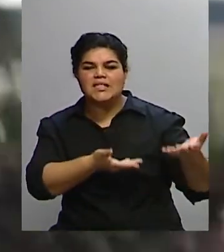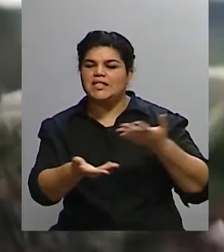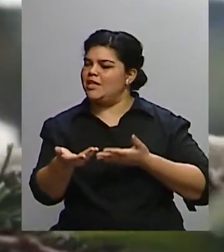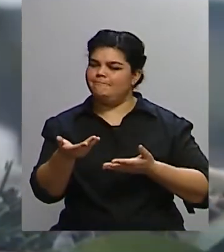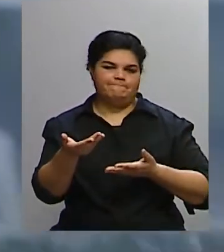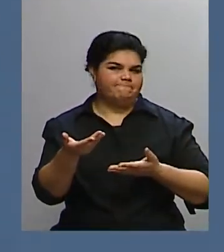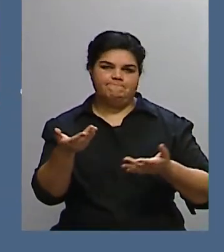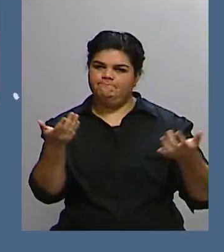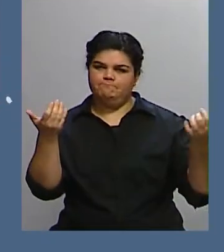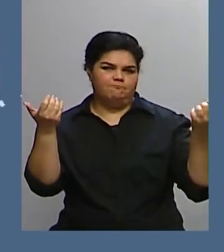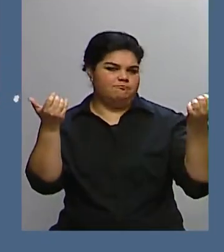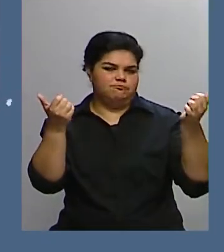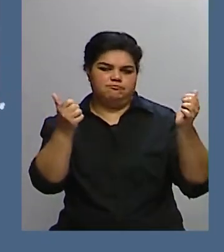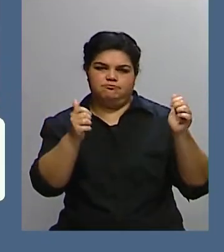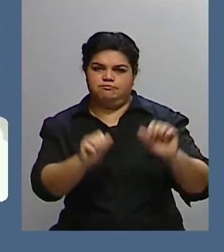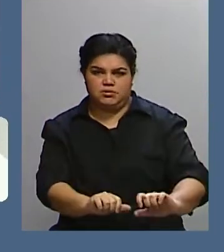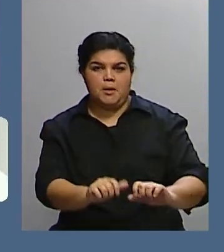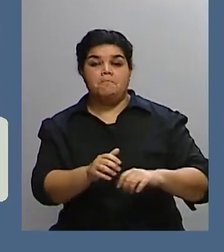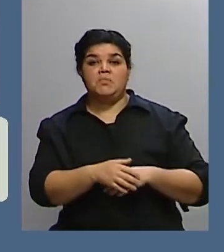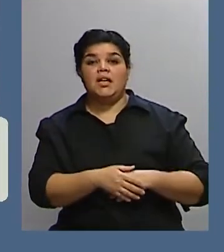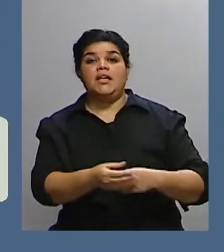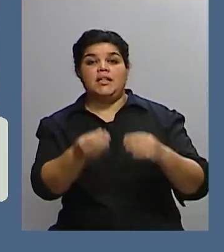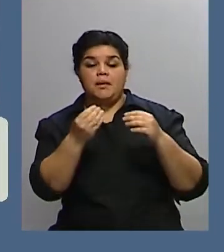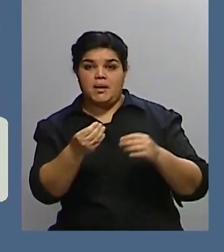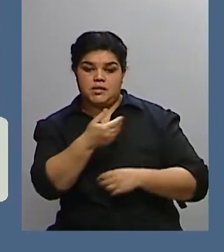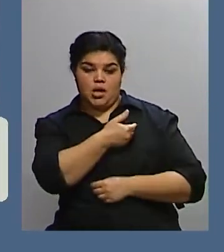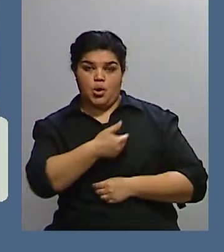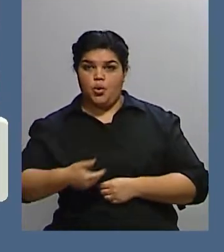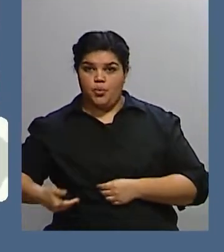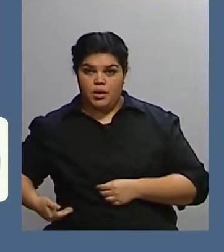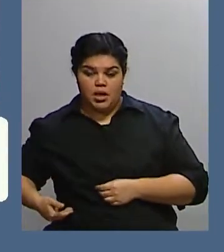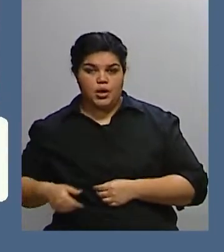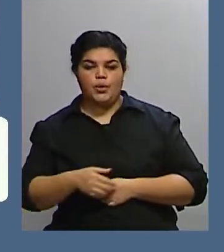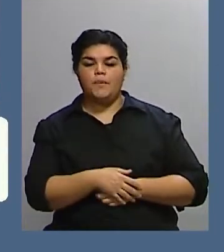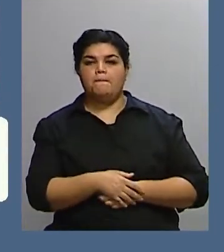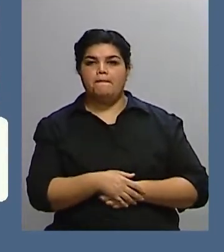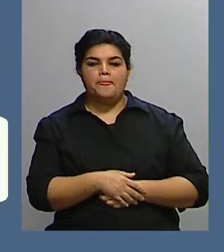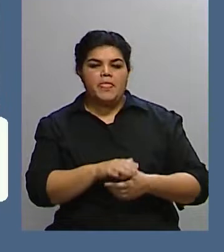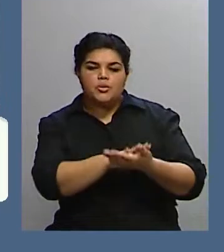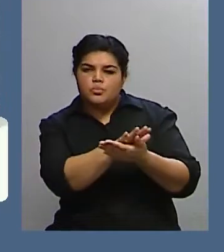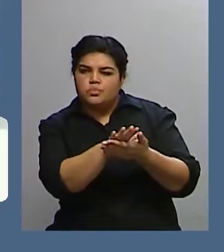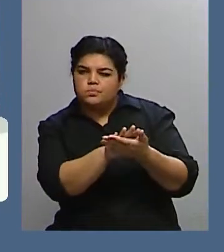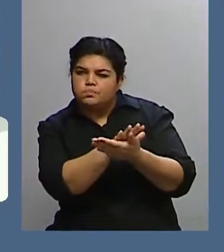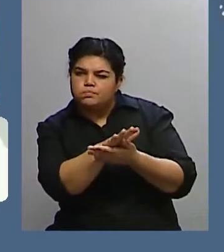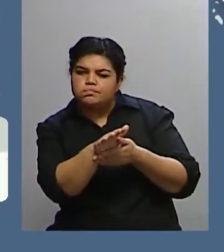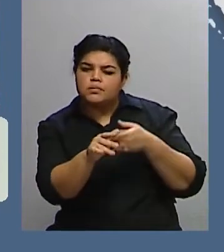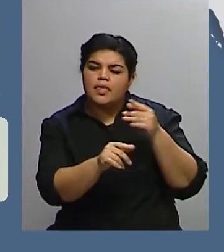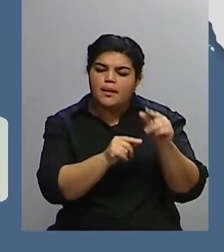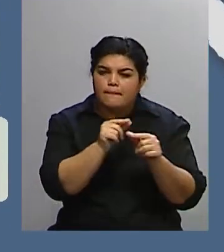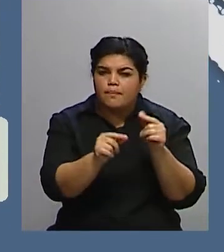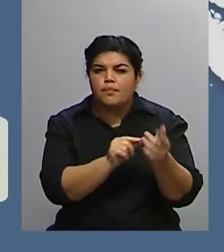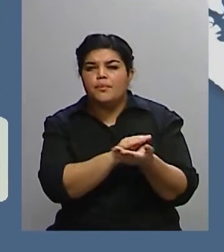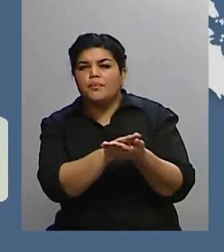no logra un enfoque desde el cual ir aminorando esto, ir extinguiéndolo, ojalá,